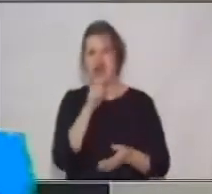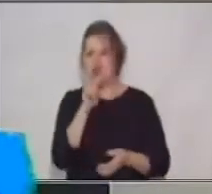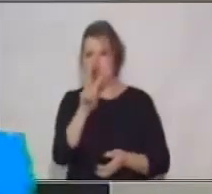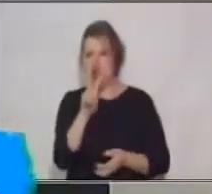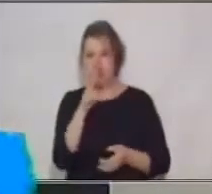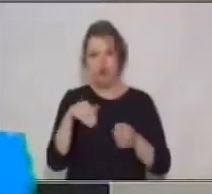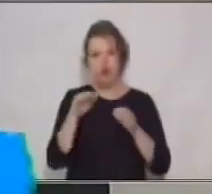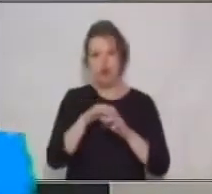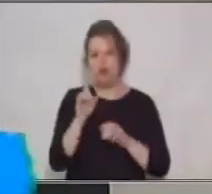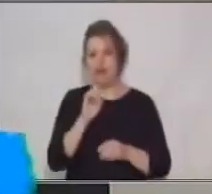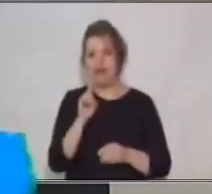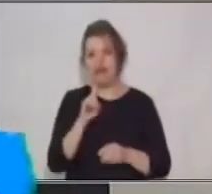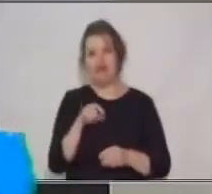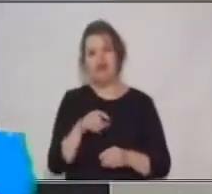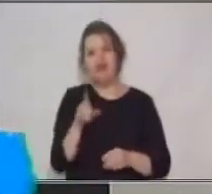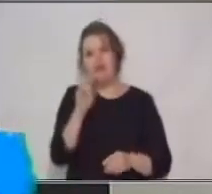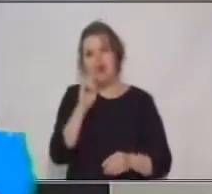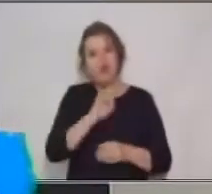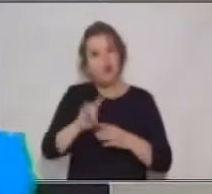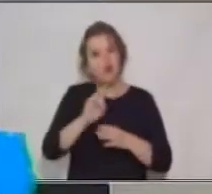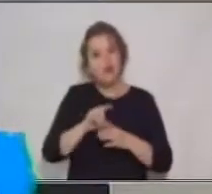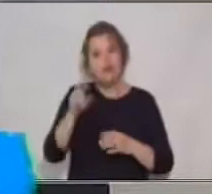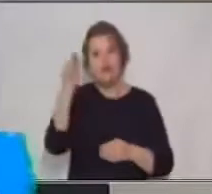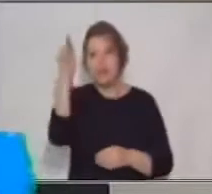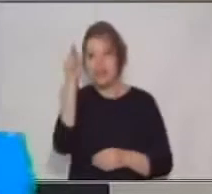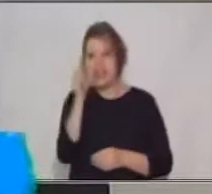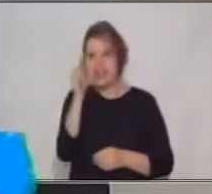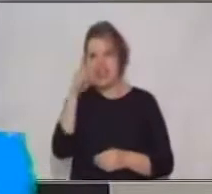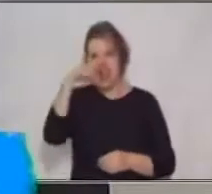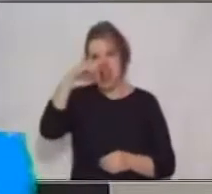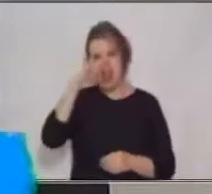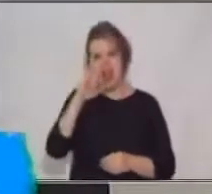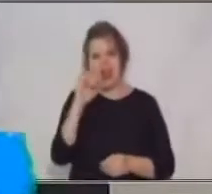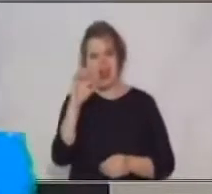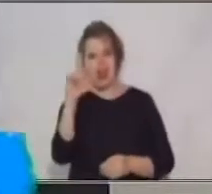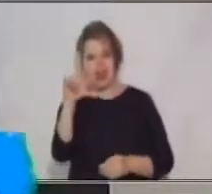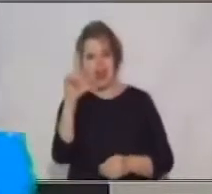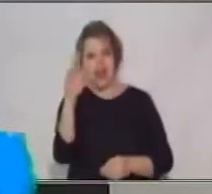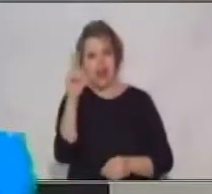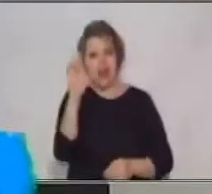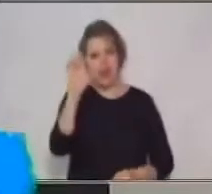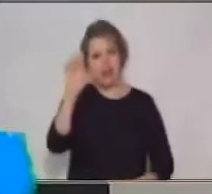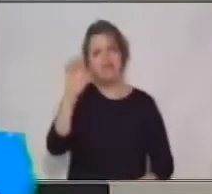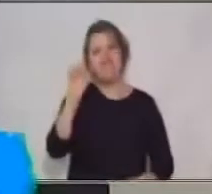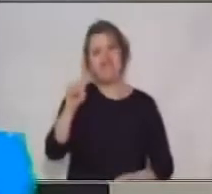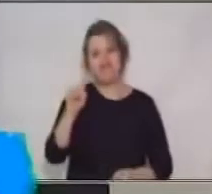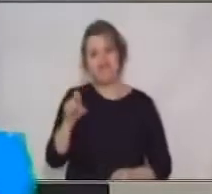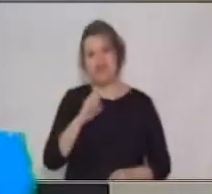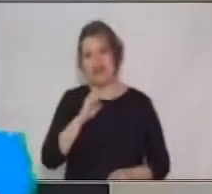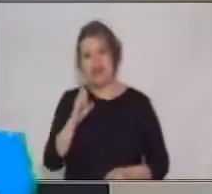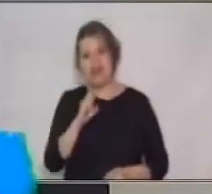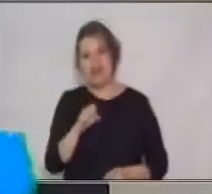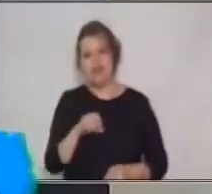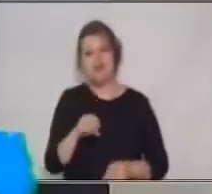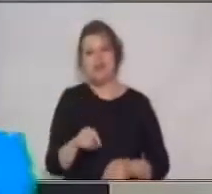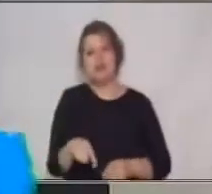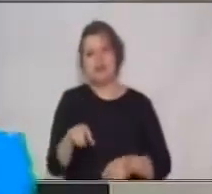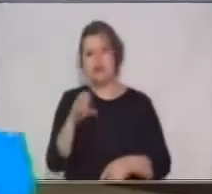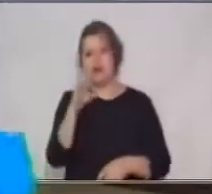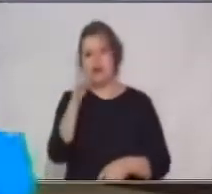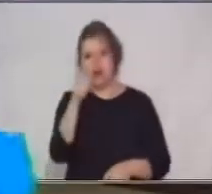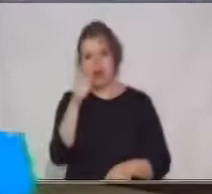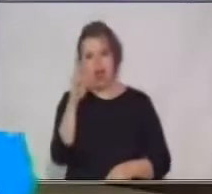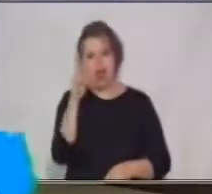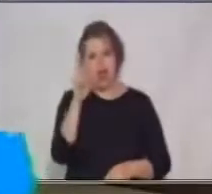por supuesto no lleva tilde, porque si nosotros la tildamos automáticamente se convierte en un adverbio de tiempo. Entonces